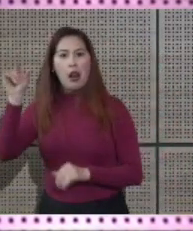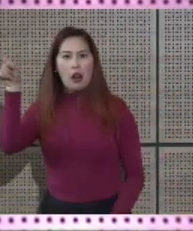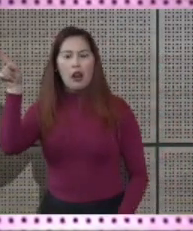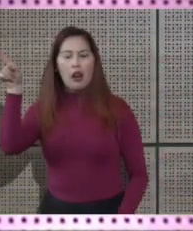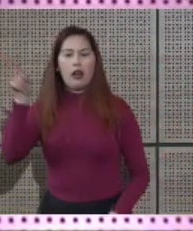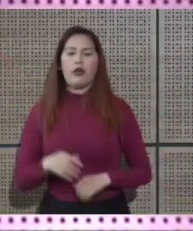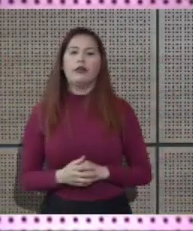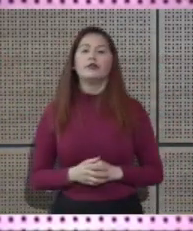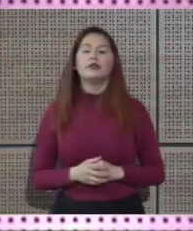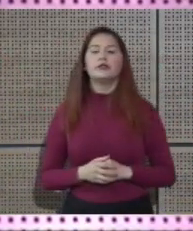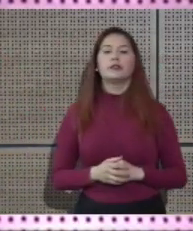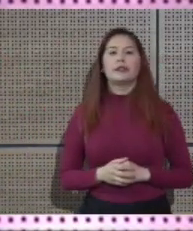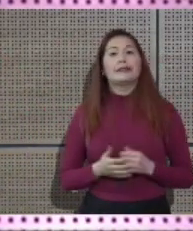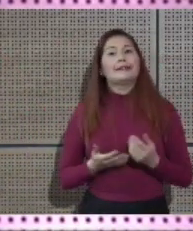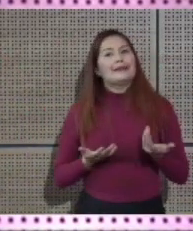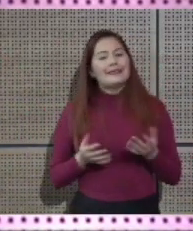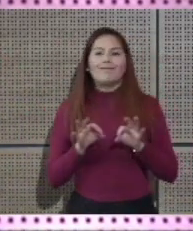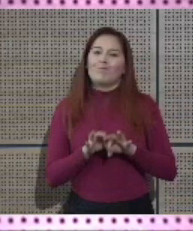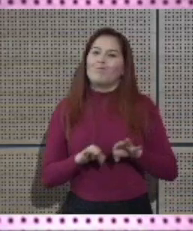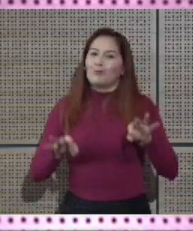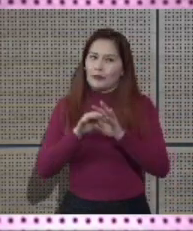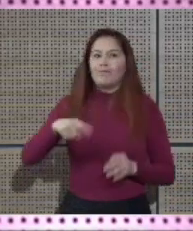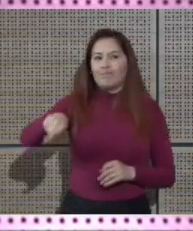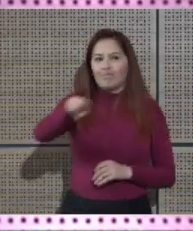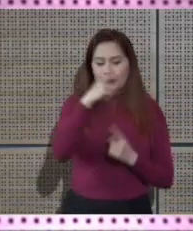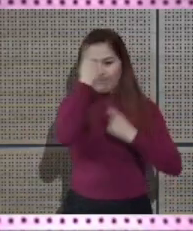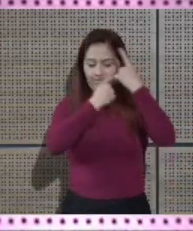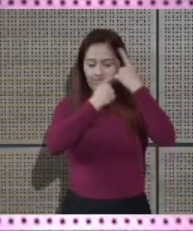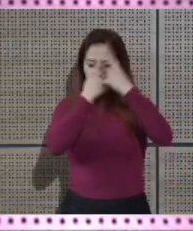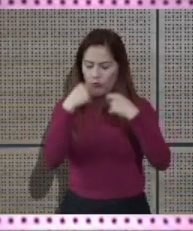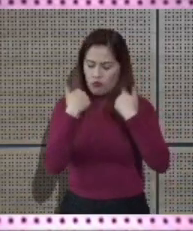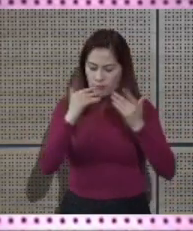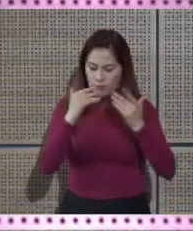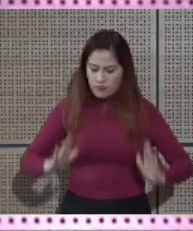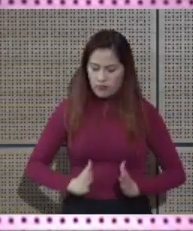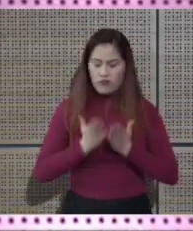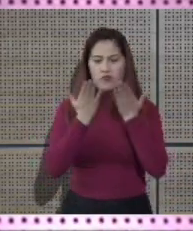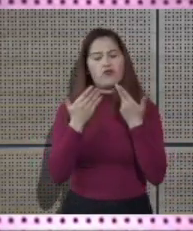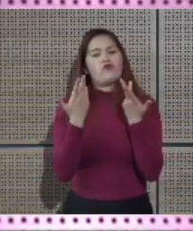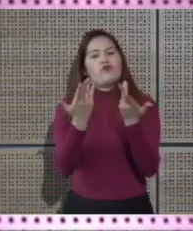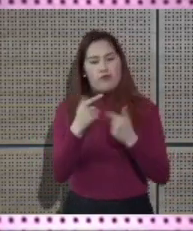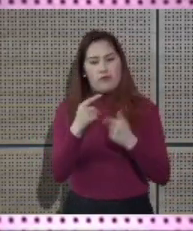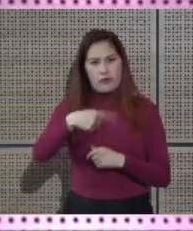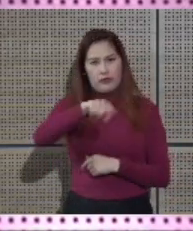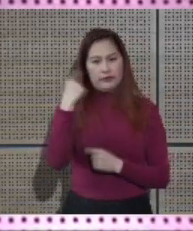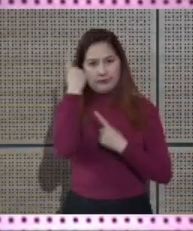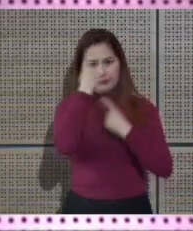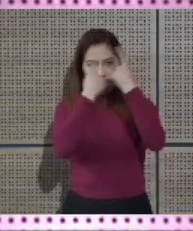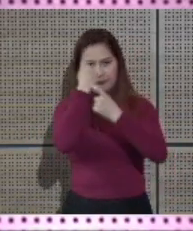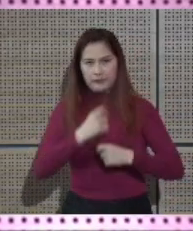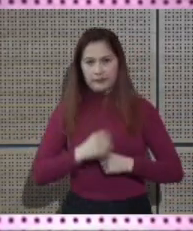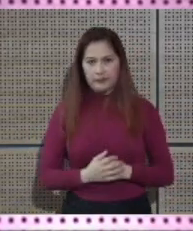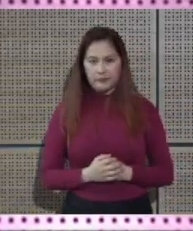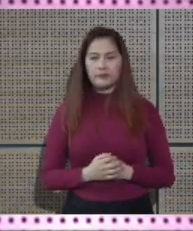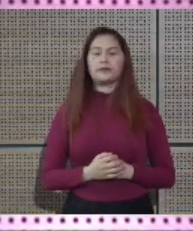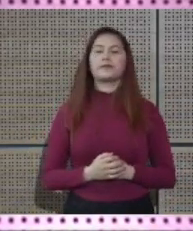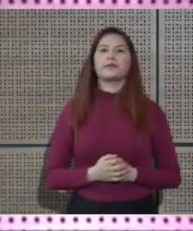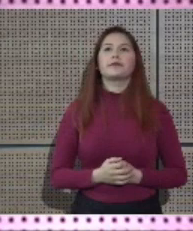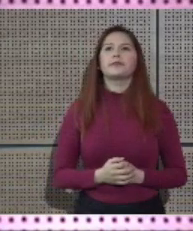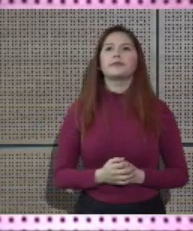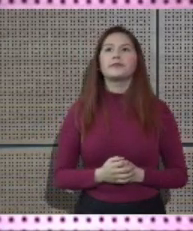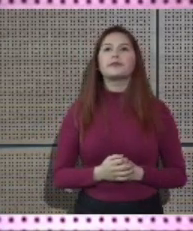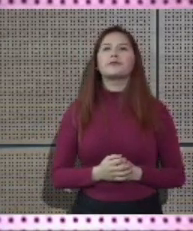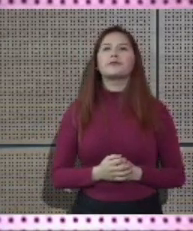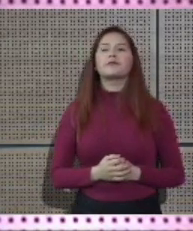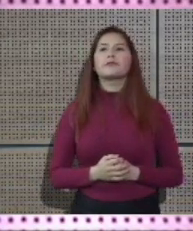es si podemos y si queremos aprovecharla. Y voy a hacer aquí una pequeña digresión